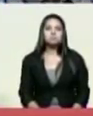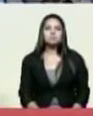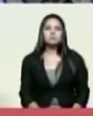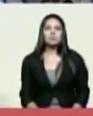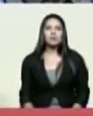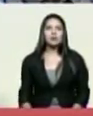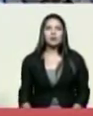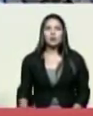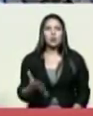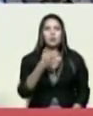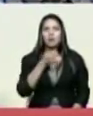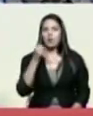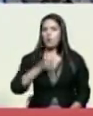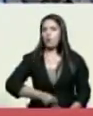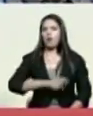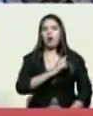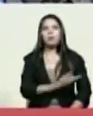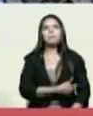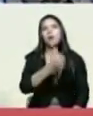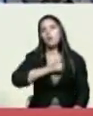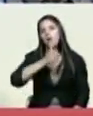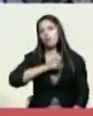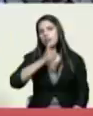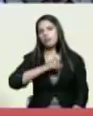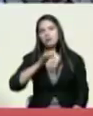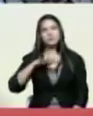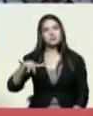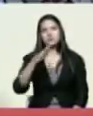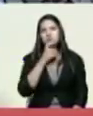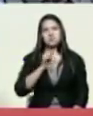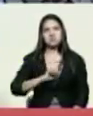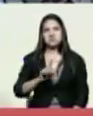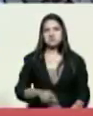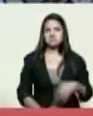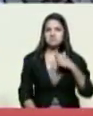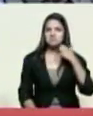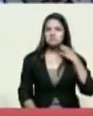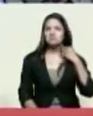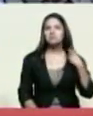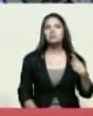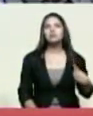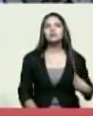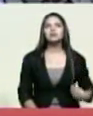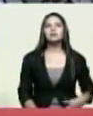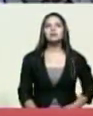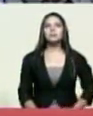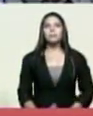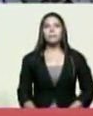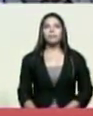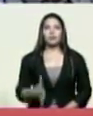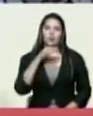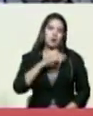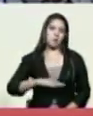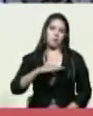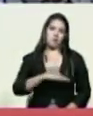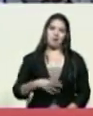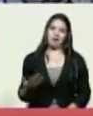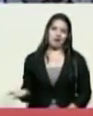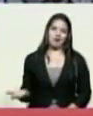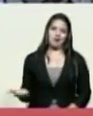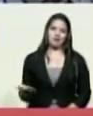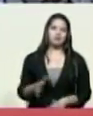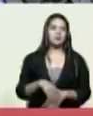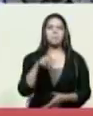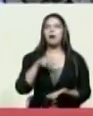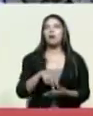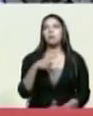ni el fuelle ni el guarmo para aguantar la presión. ¿Ah? No, y la moral menos, pues. Porque normalmente ellos se paran ahí